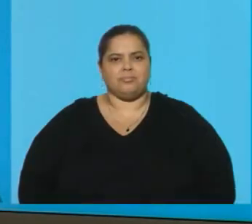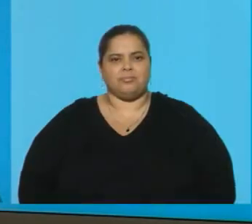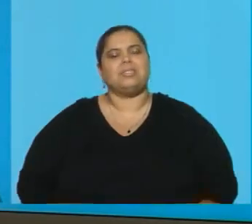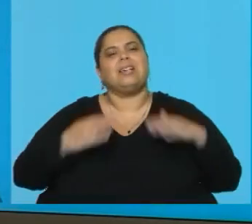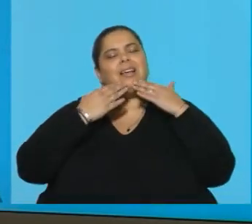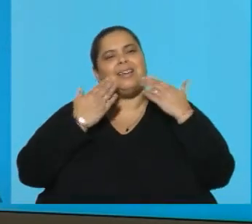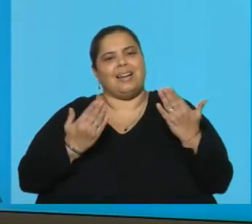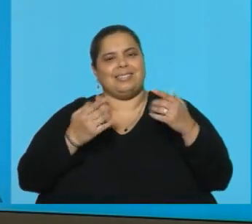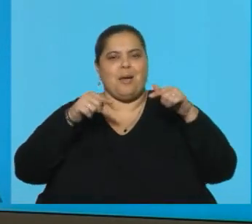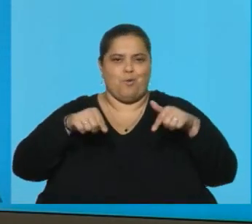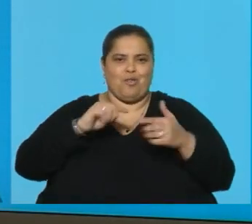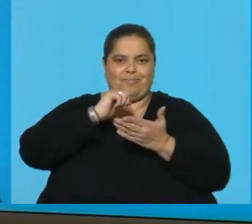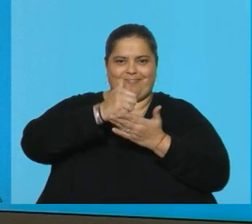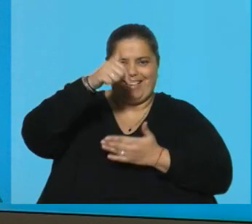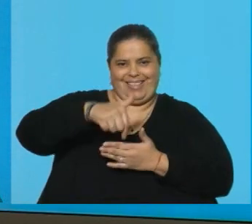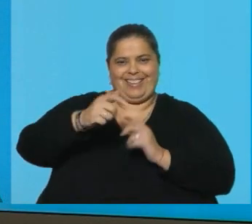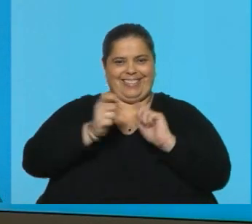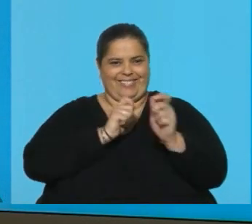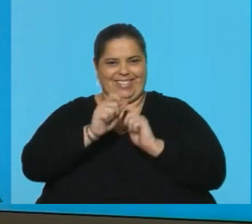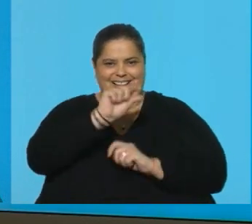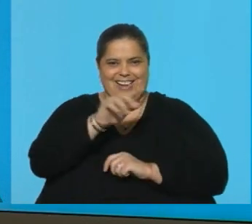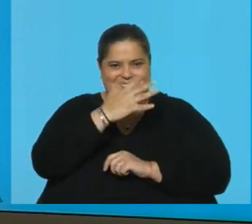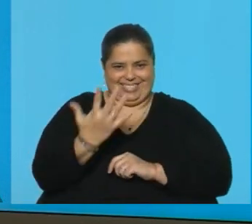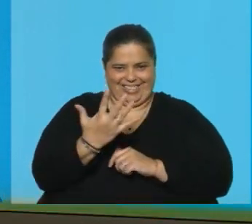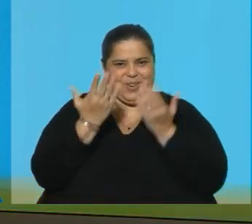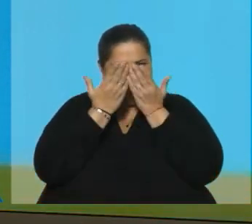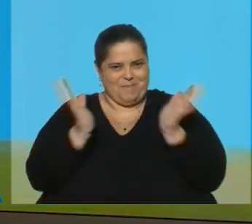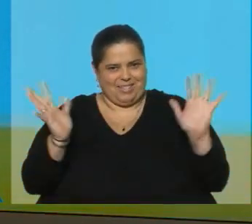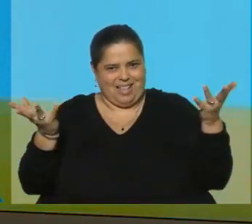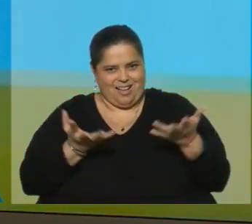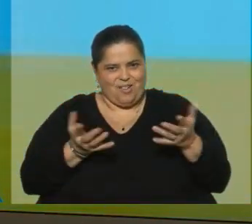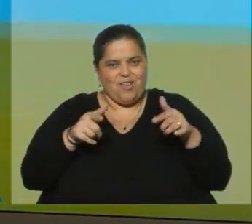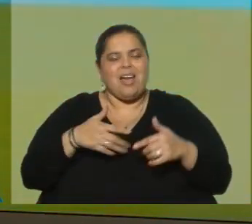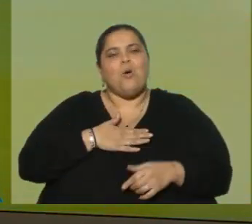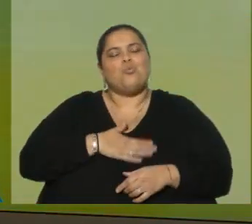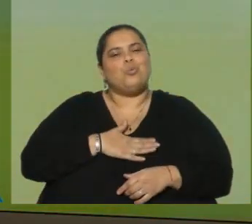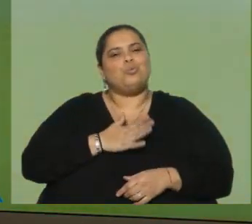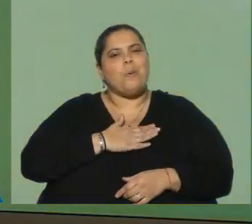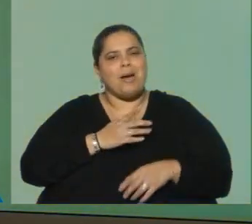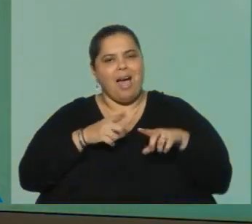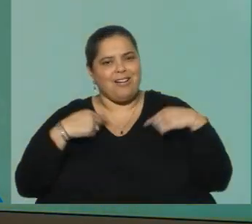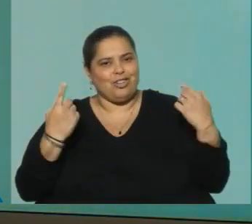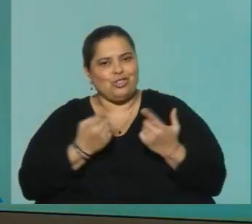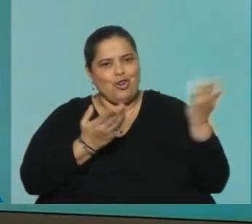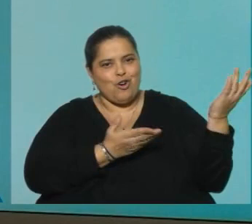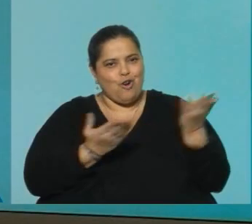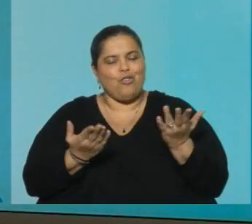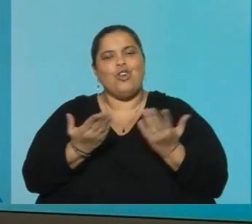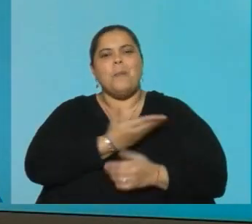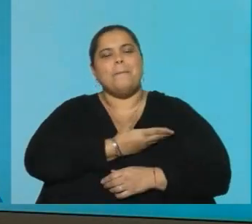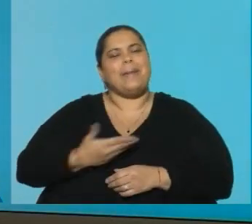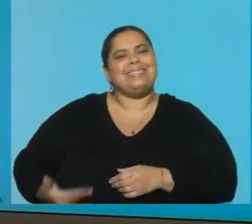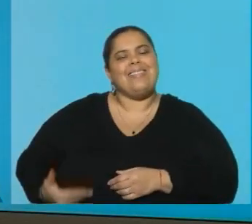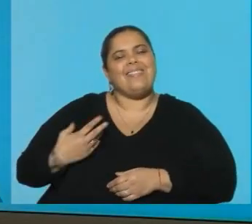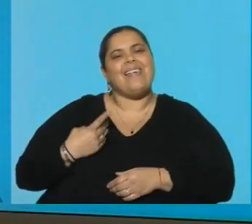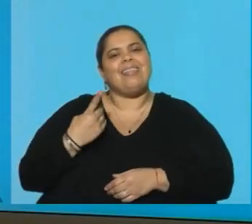Gracias por estar acá con nosotros en Canal 5. Comienza la entrevista y es un gusto para nosotros recibir al presidente del directorio